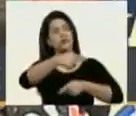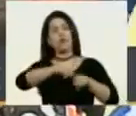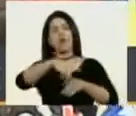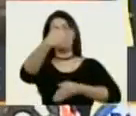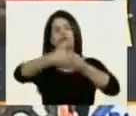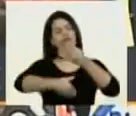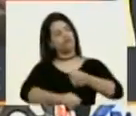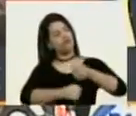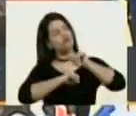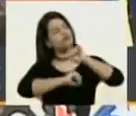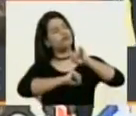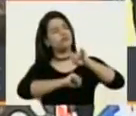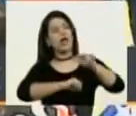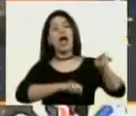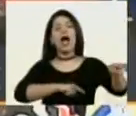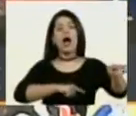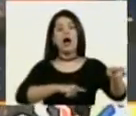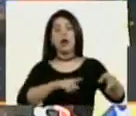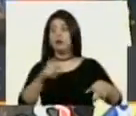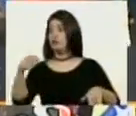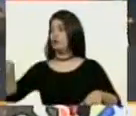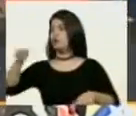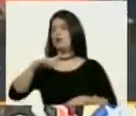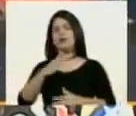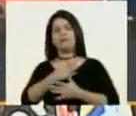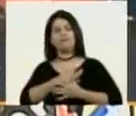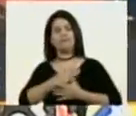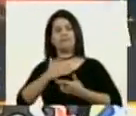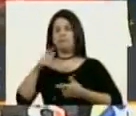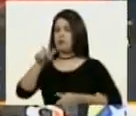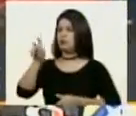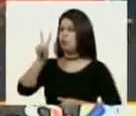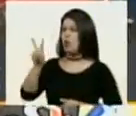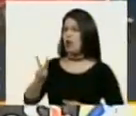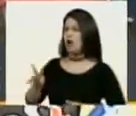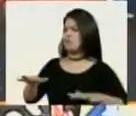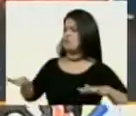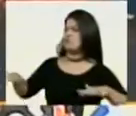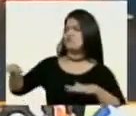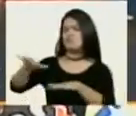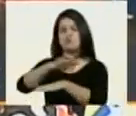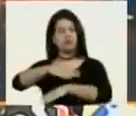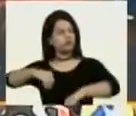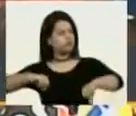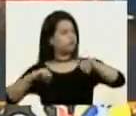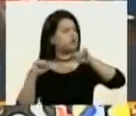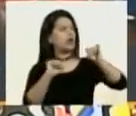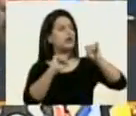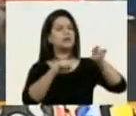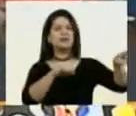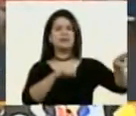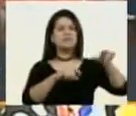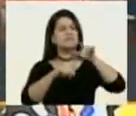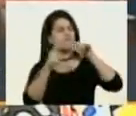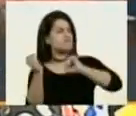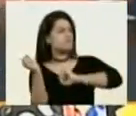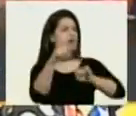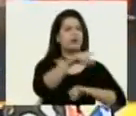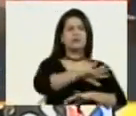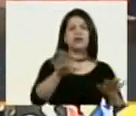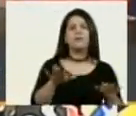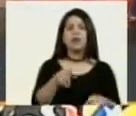maldad tiene que ser vencida por todos los venezolanos y las venezolanas juntos. Señor Escuálido, que está en su